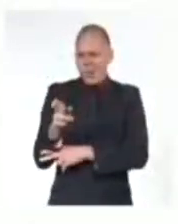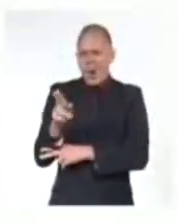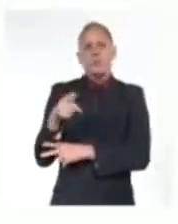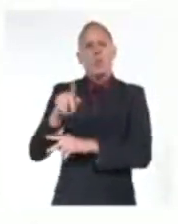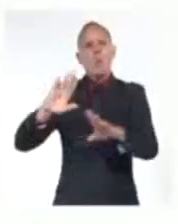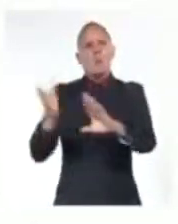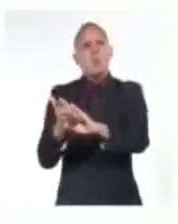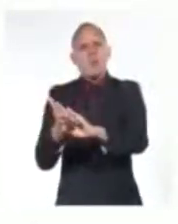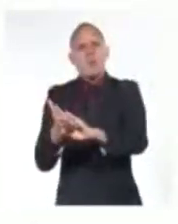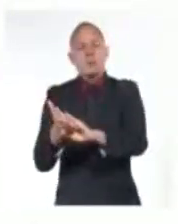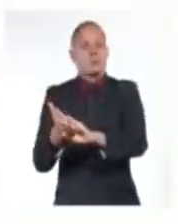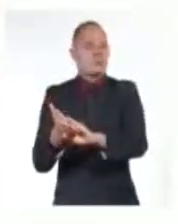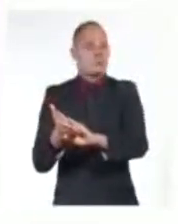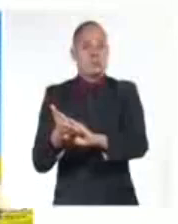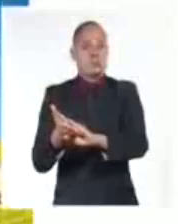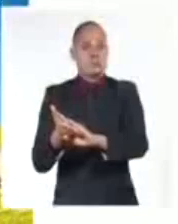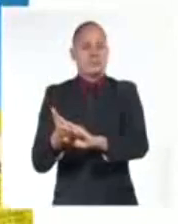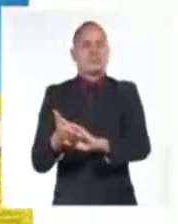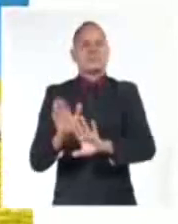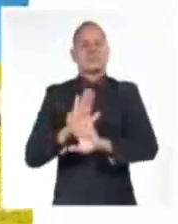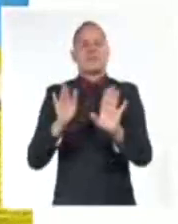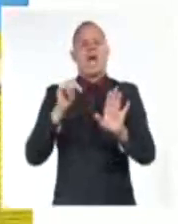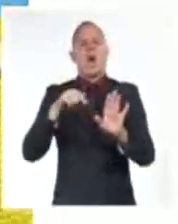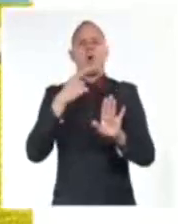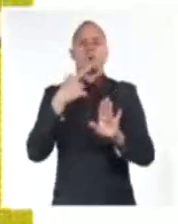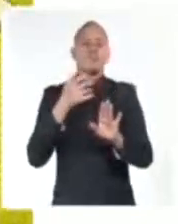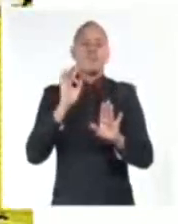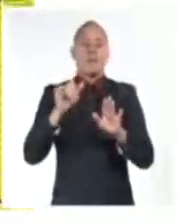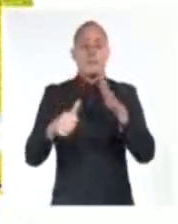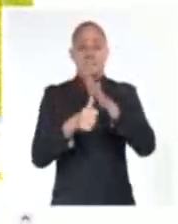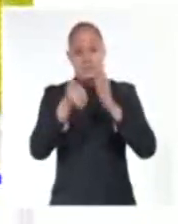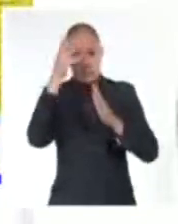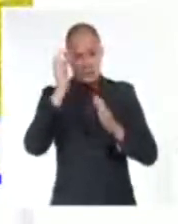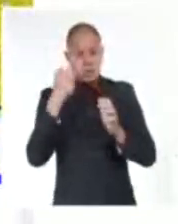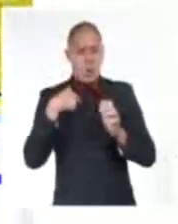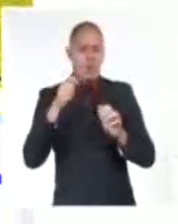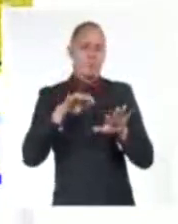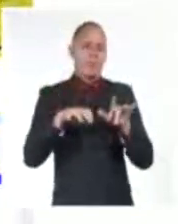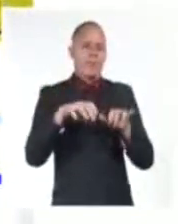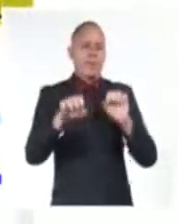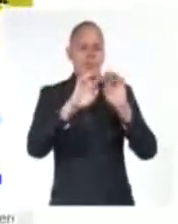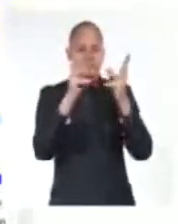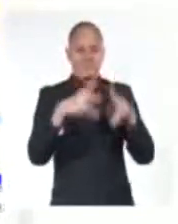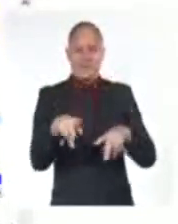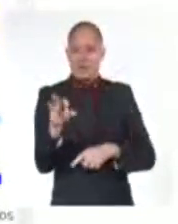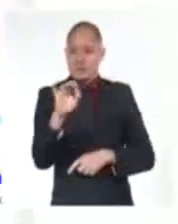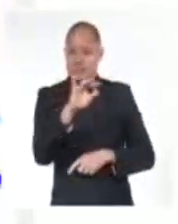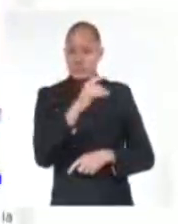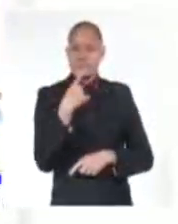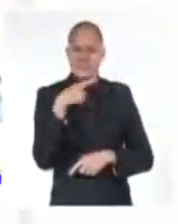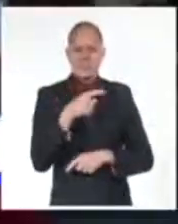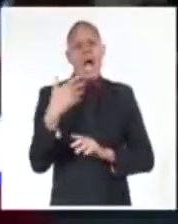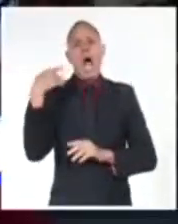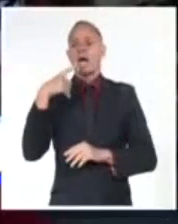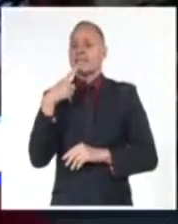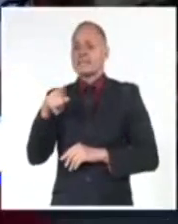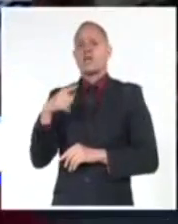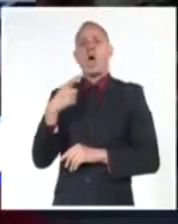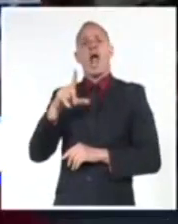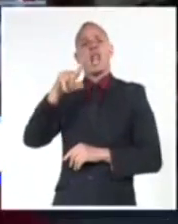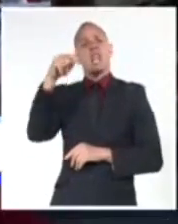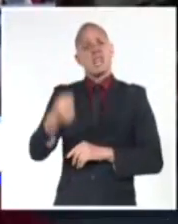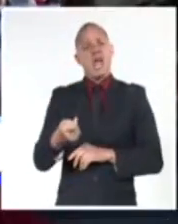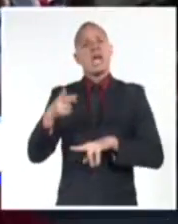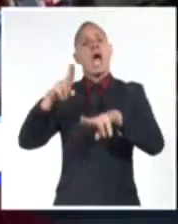del Comité Central del Partido y presidente de la República, Miguel Díaz-Canel Bermúdez, señaló: la llamaron Ley de la Libertad, la firmó